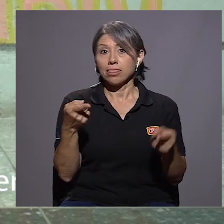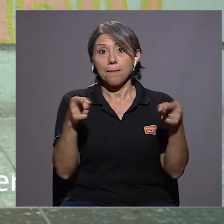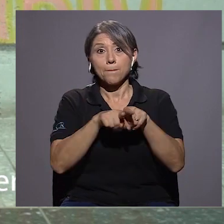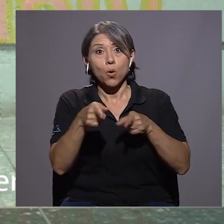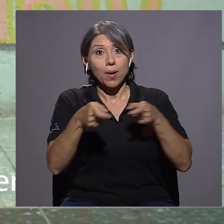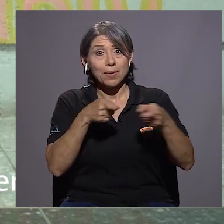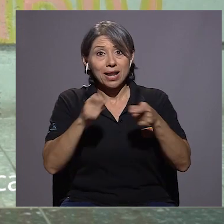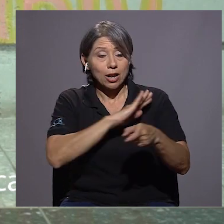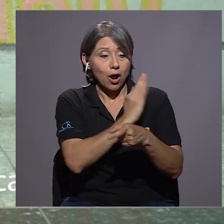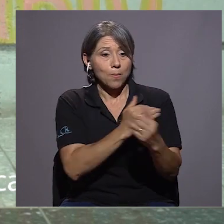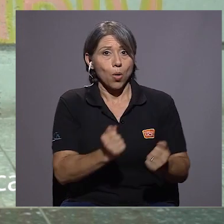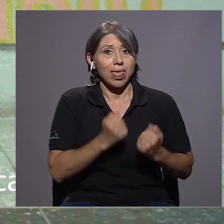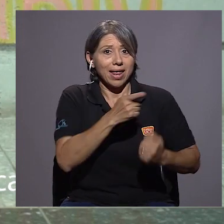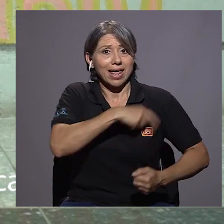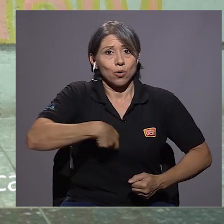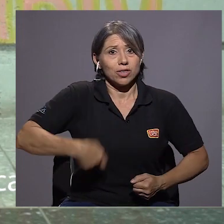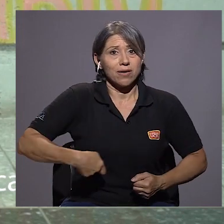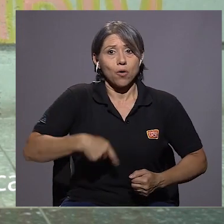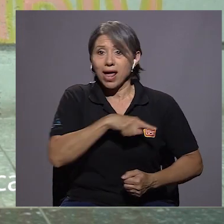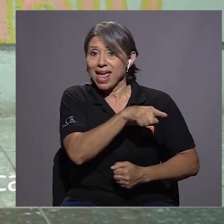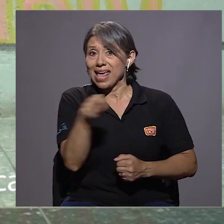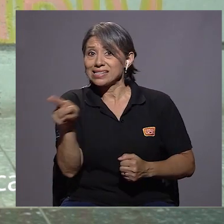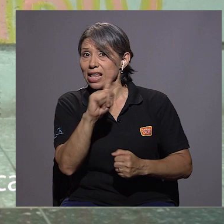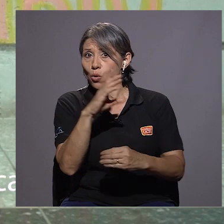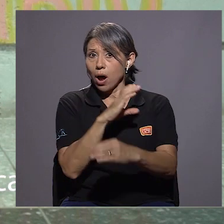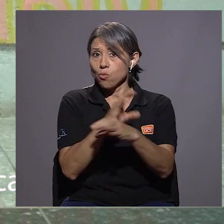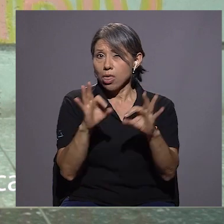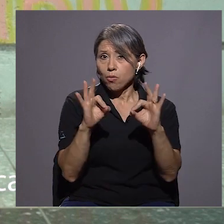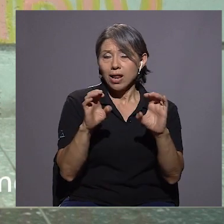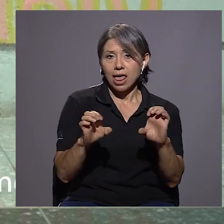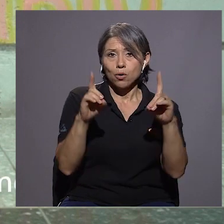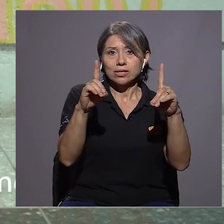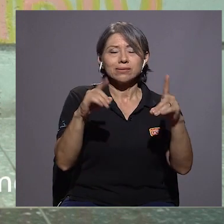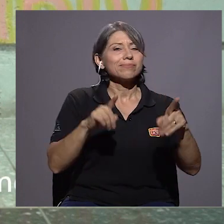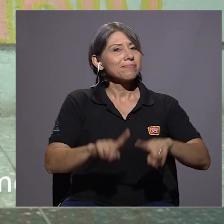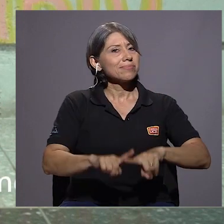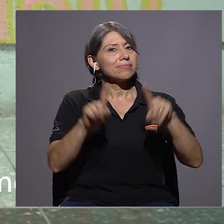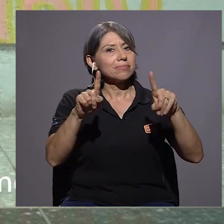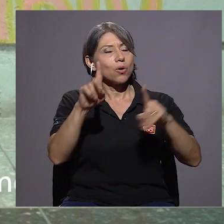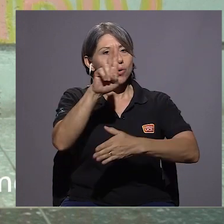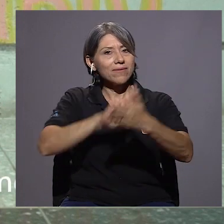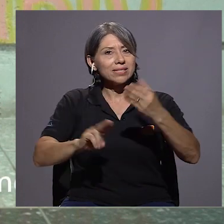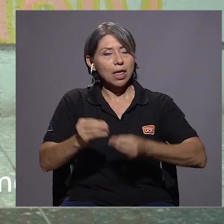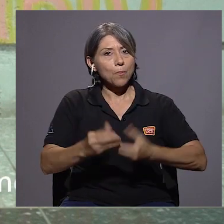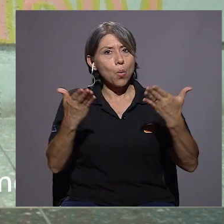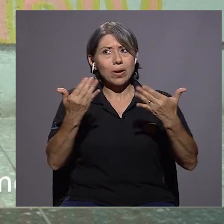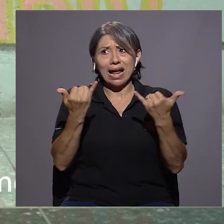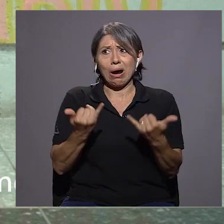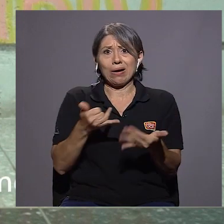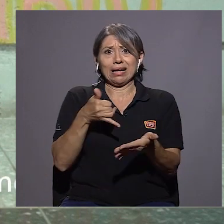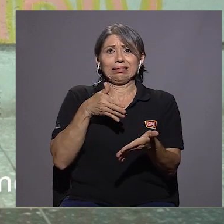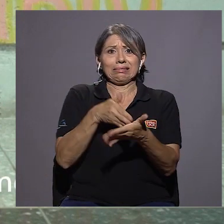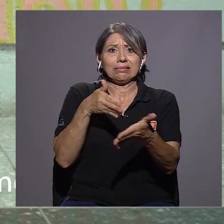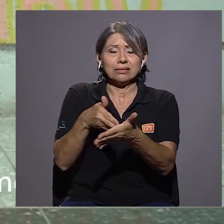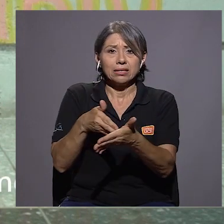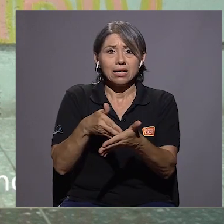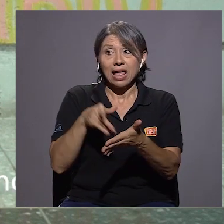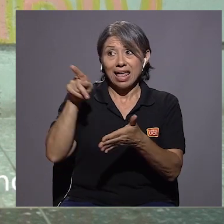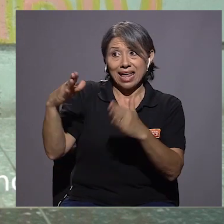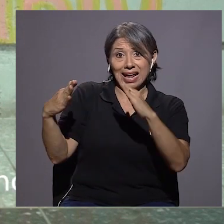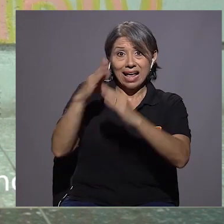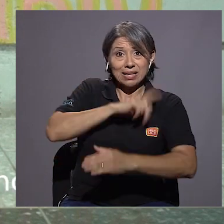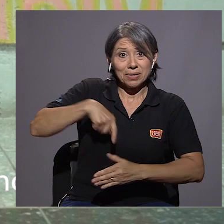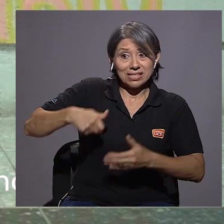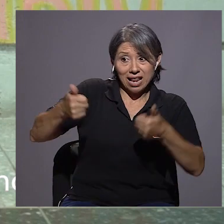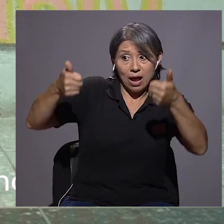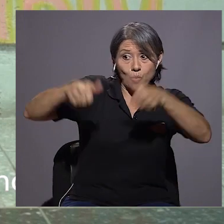Tampoco manipularon al Poder Ejecutivo, pues este no ha velado por la educación. Sin embargo, la universidad pública está en amenaza